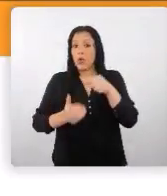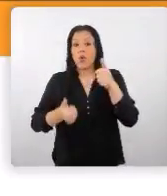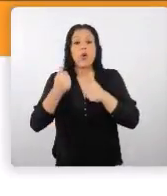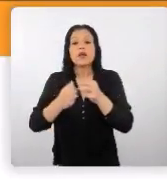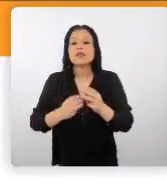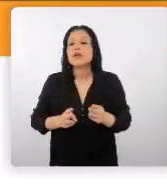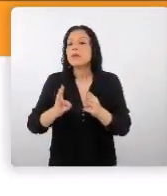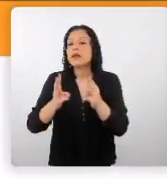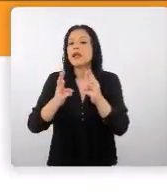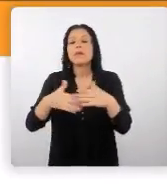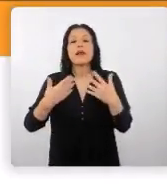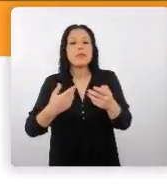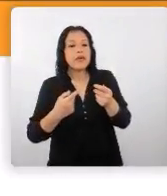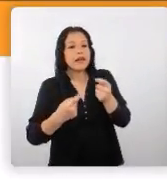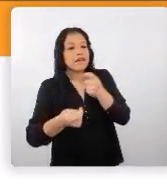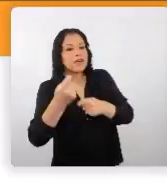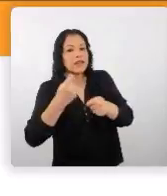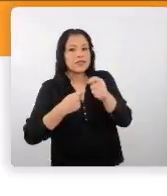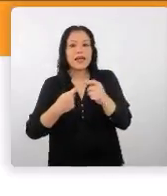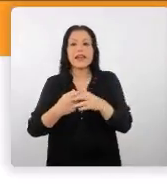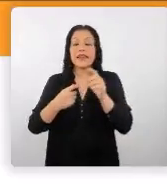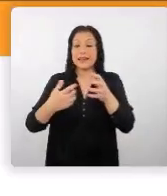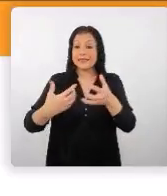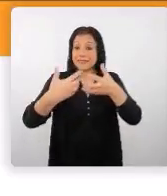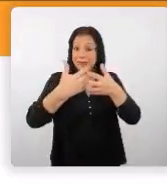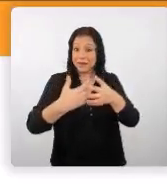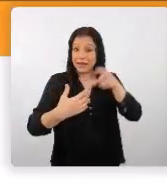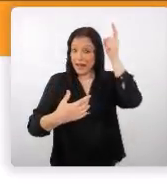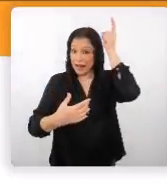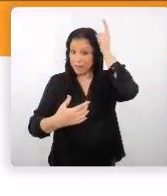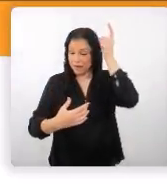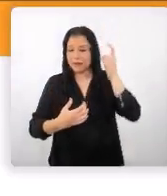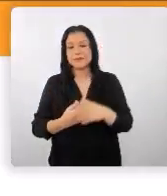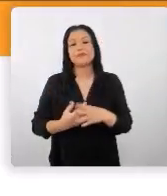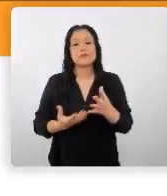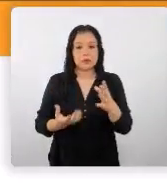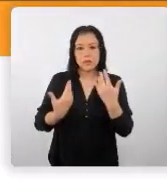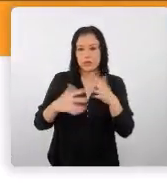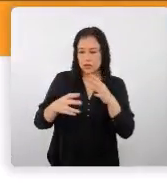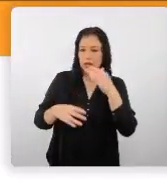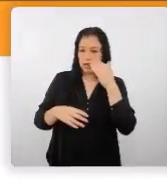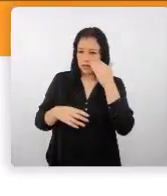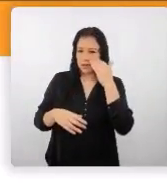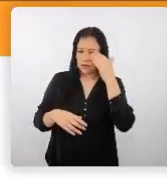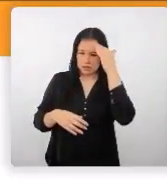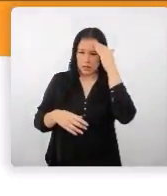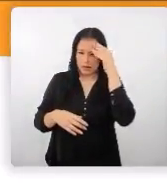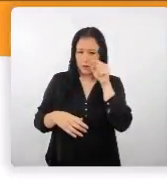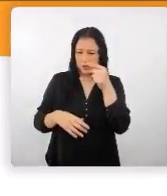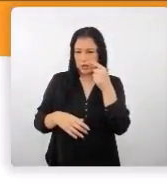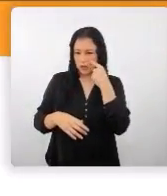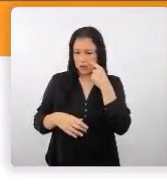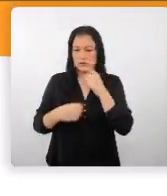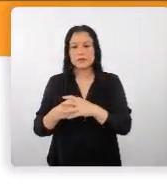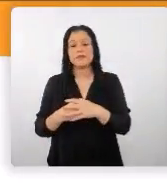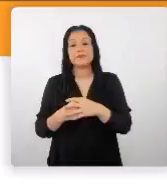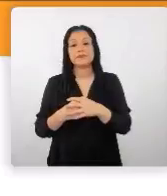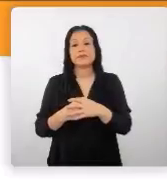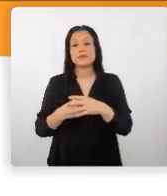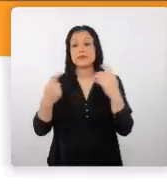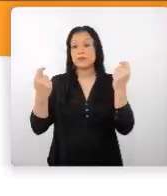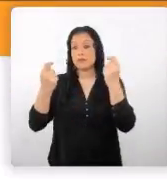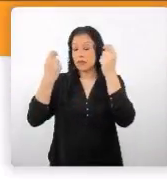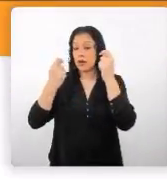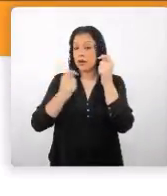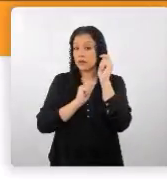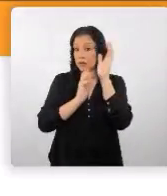medios para negociar en el mercado alemán? Pues, como ya deben conocer, el evento turístico más